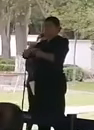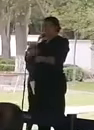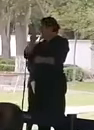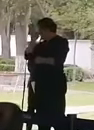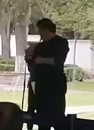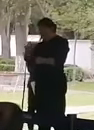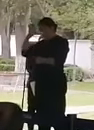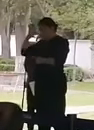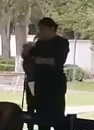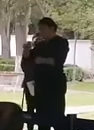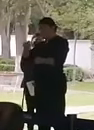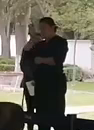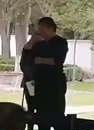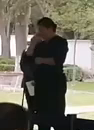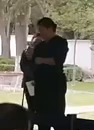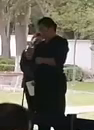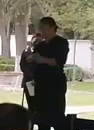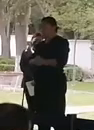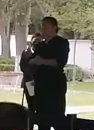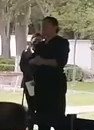México, donde México